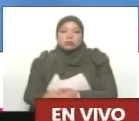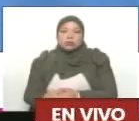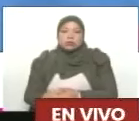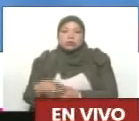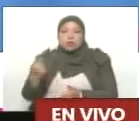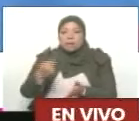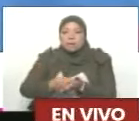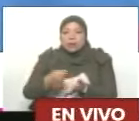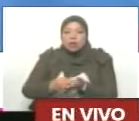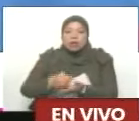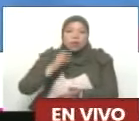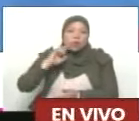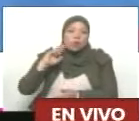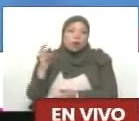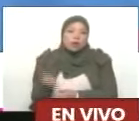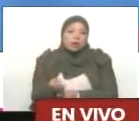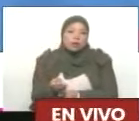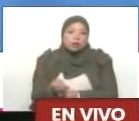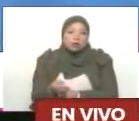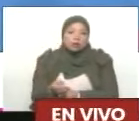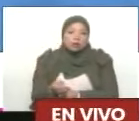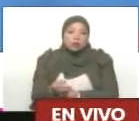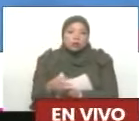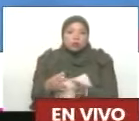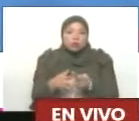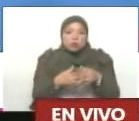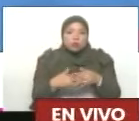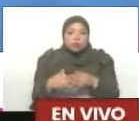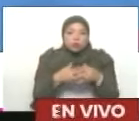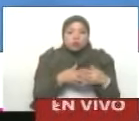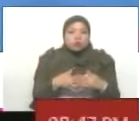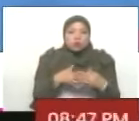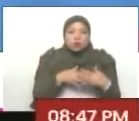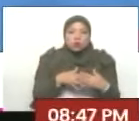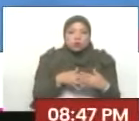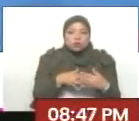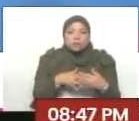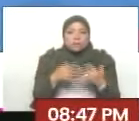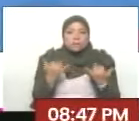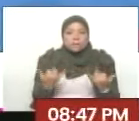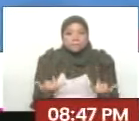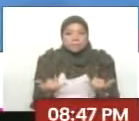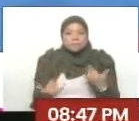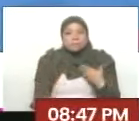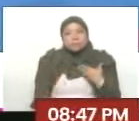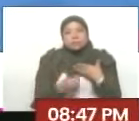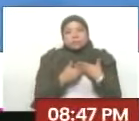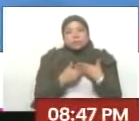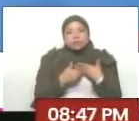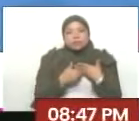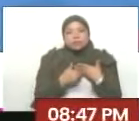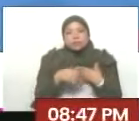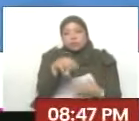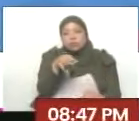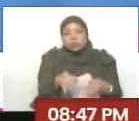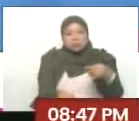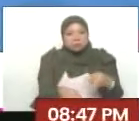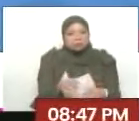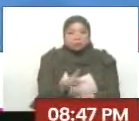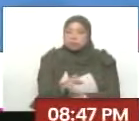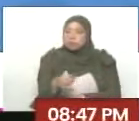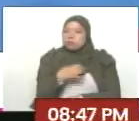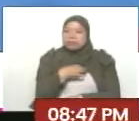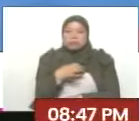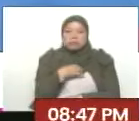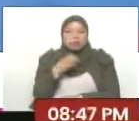contratados en Ucrania, y Estados Unidos a la hora del crimen, del ataque terrorista, no condenó el ataque terrorista,